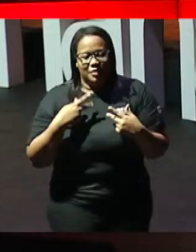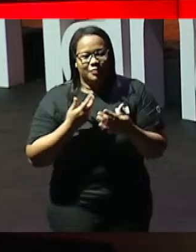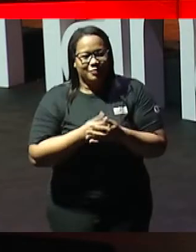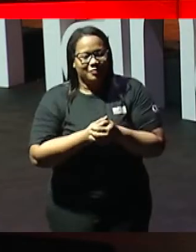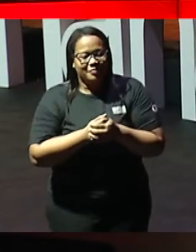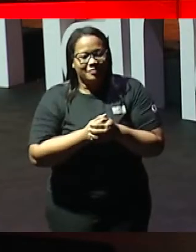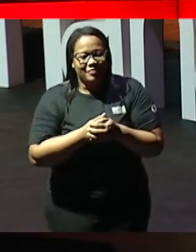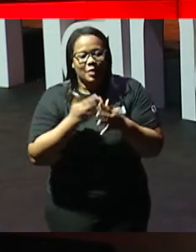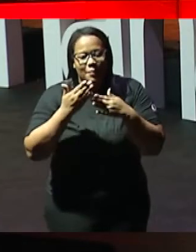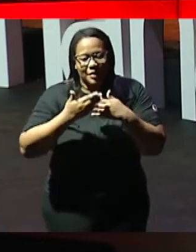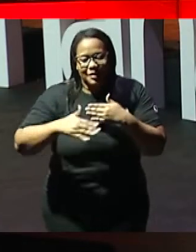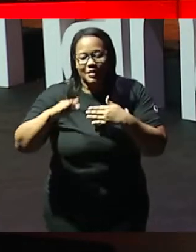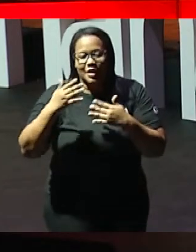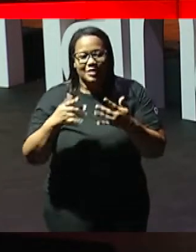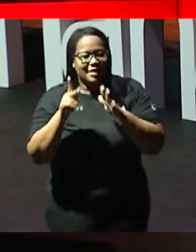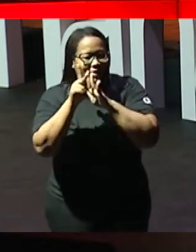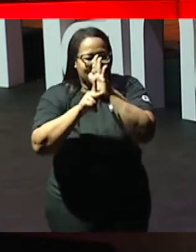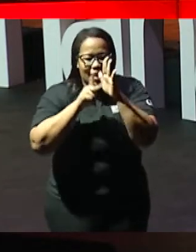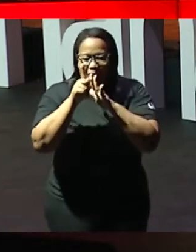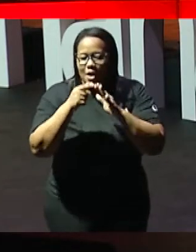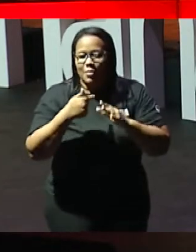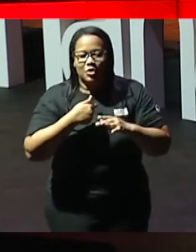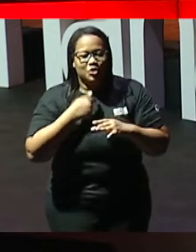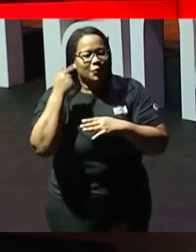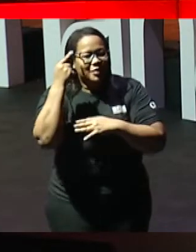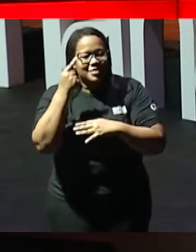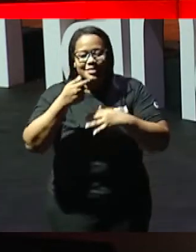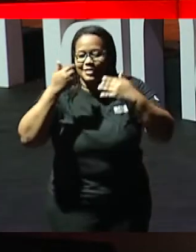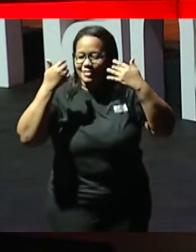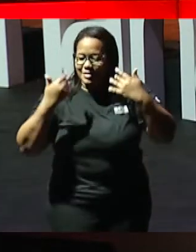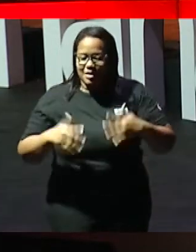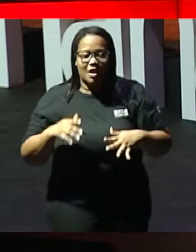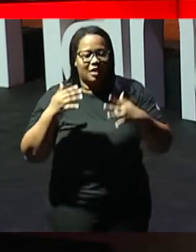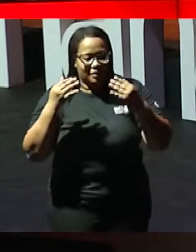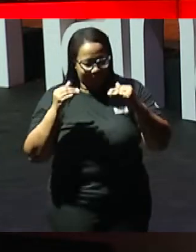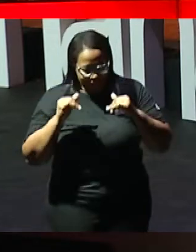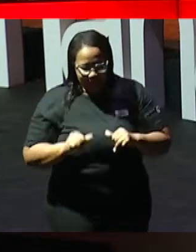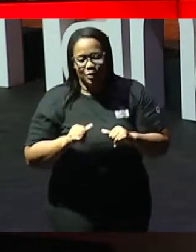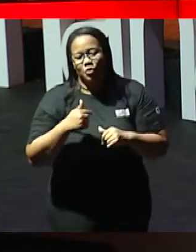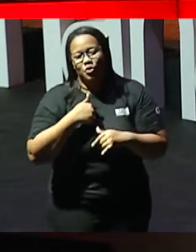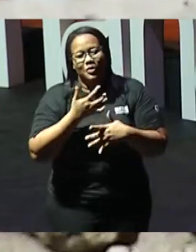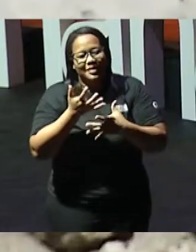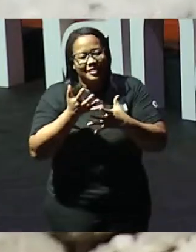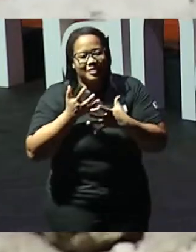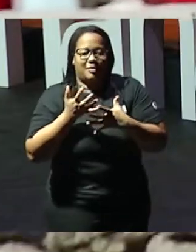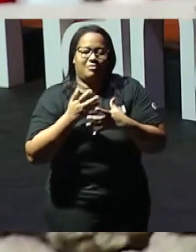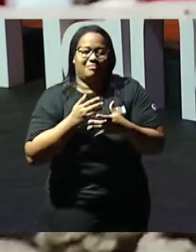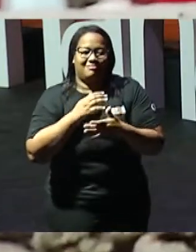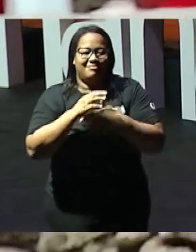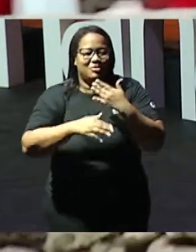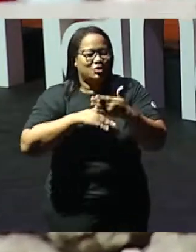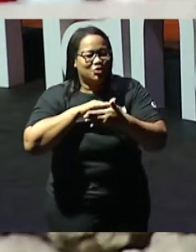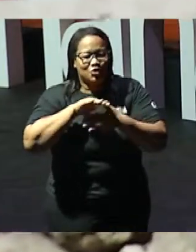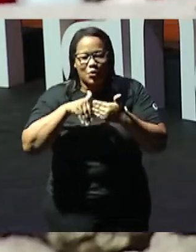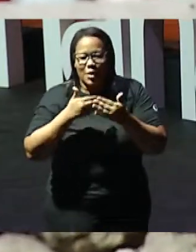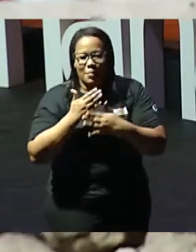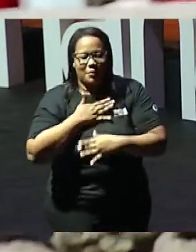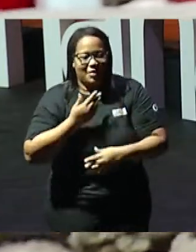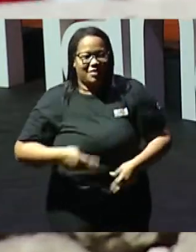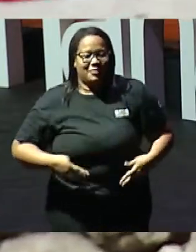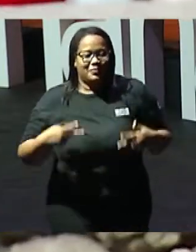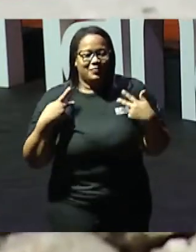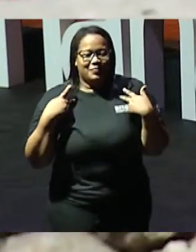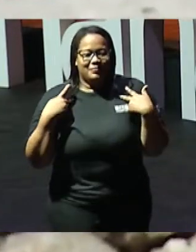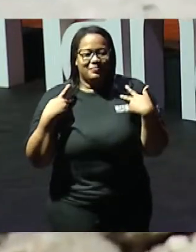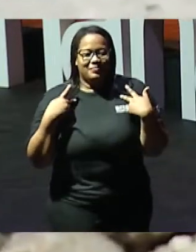cámara yo dije esto lo que yo quiero hacer para el resto de mi vida en ese mismo año noviembre